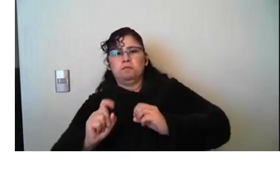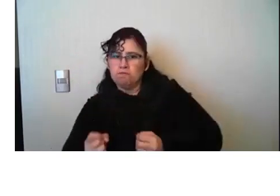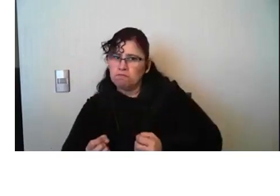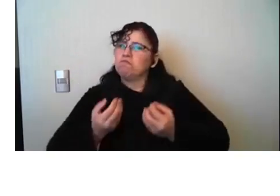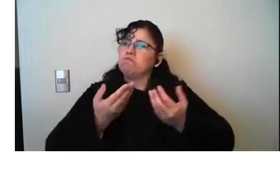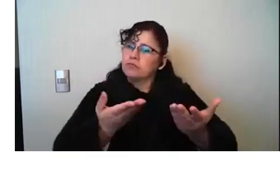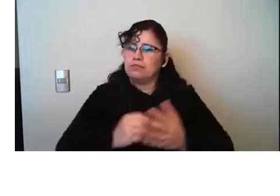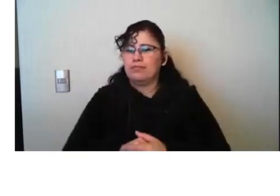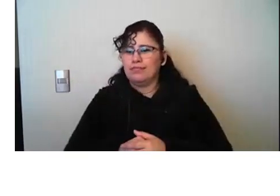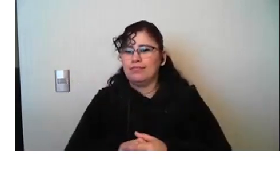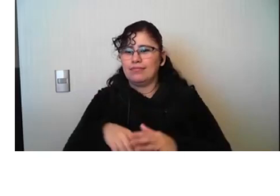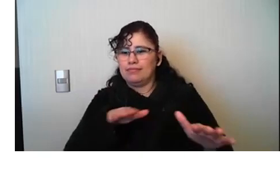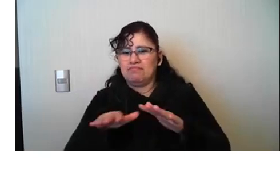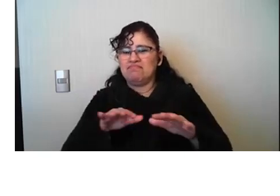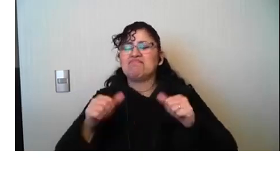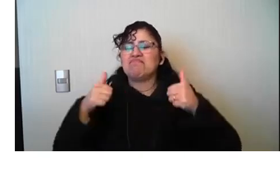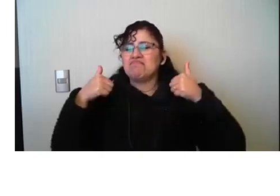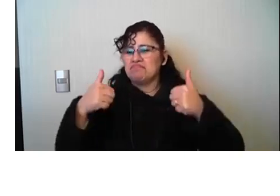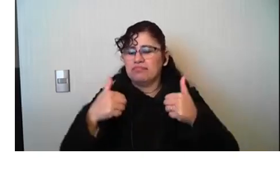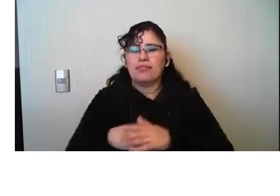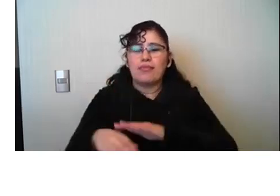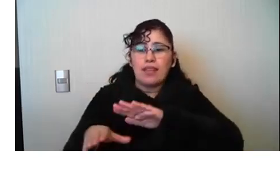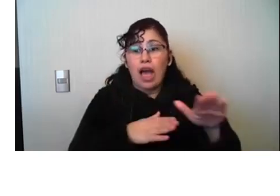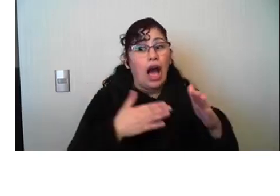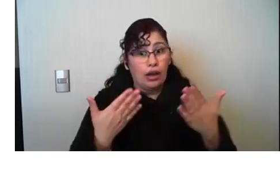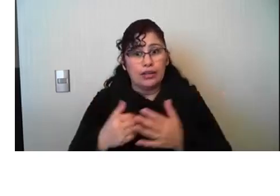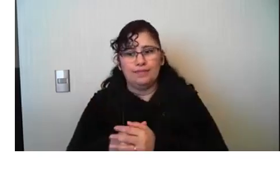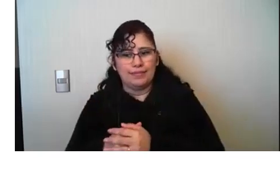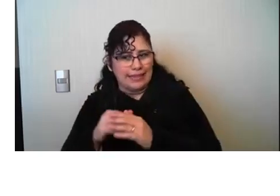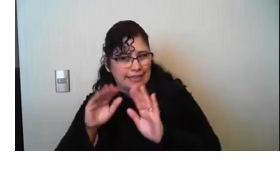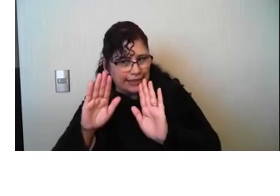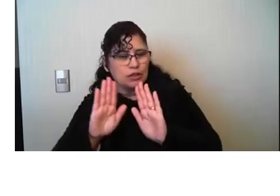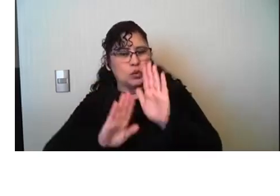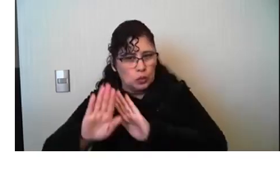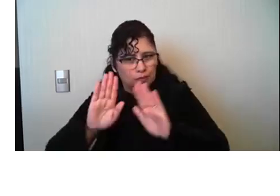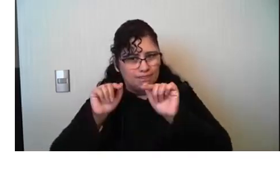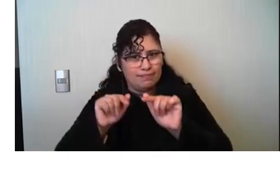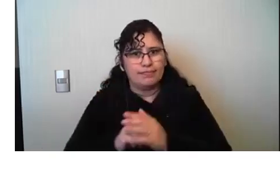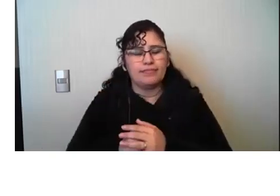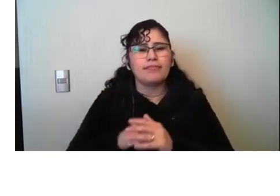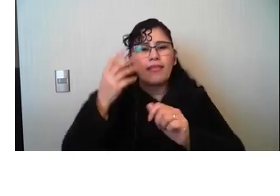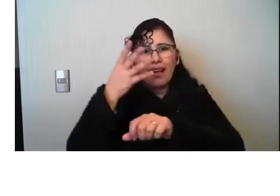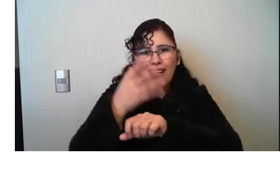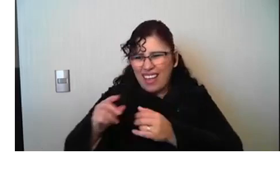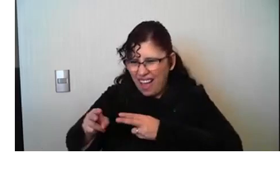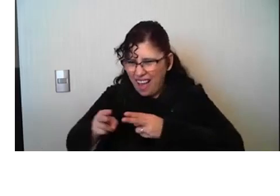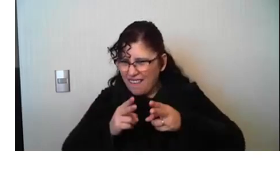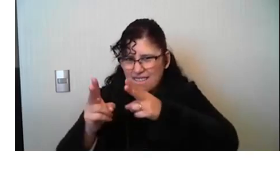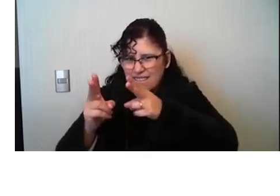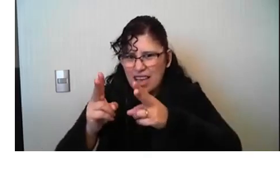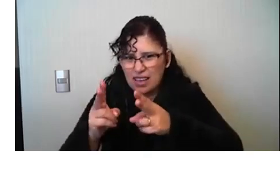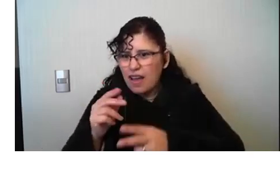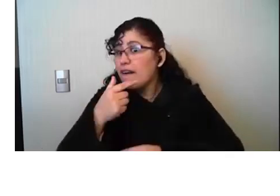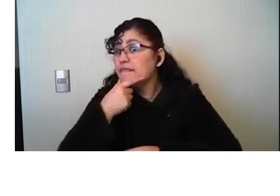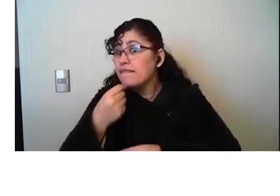Bien, ahora, un detalle. Aquí hay una vía que nosotros, es fácil de poder